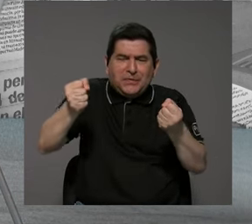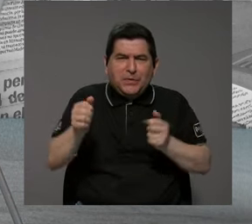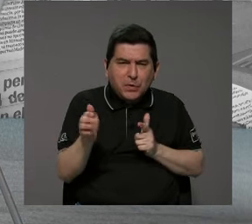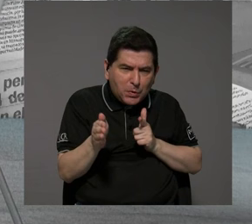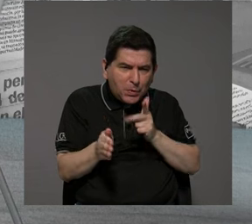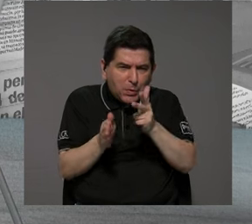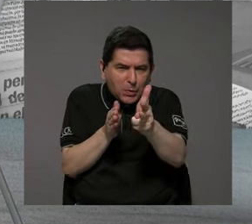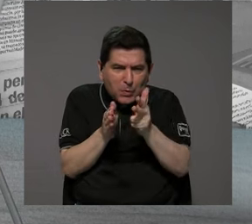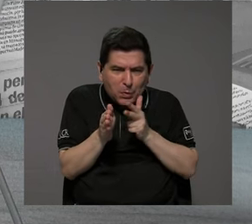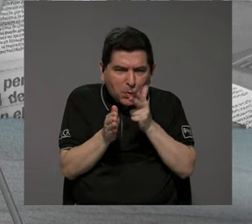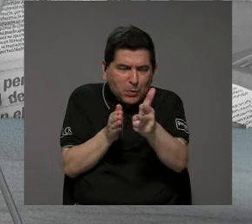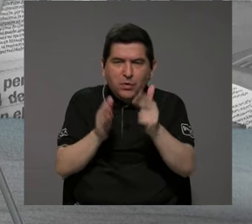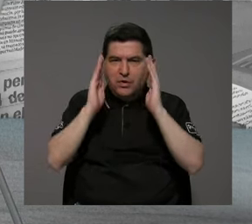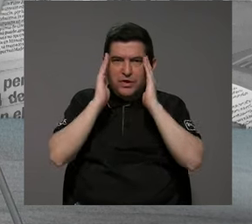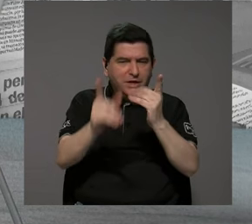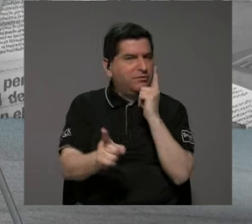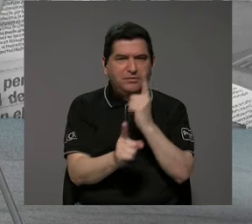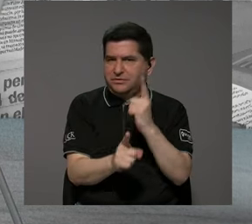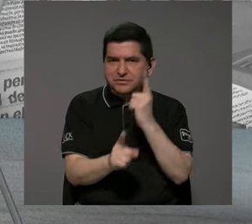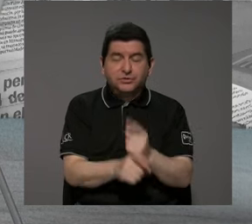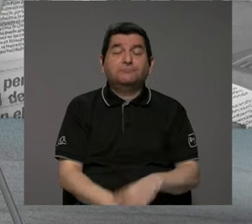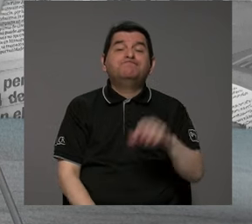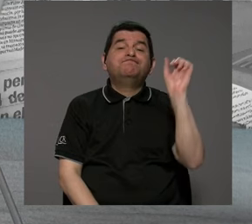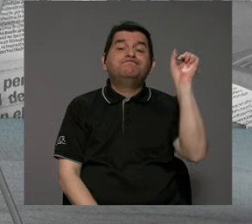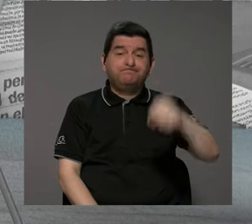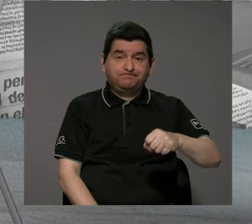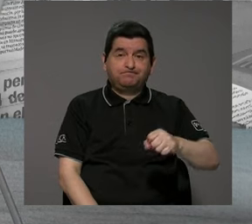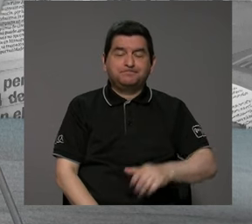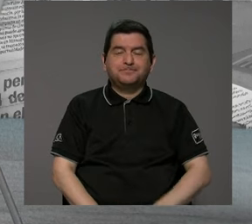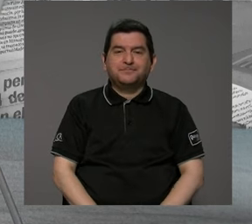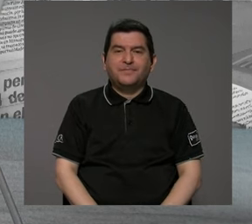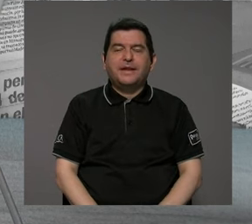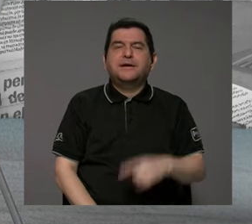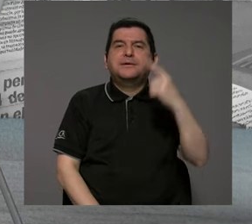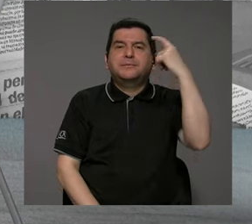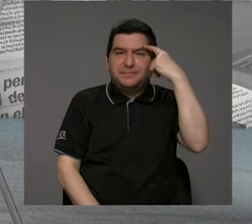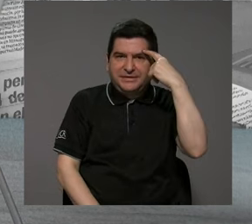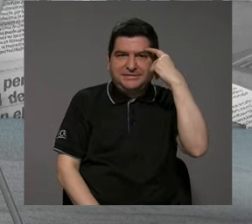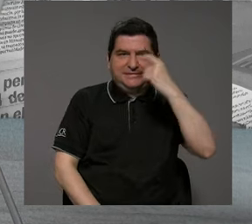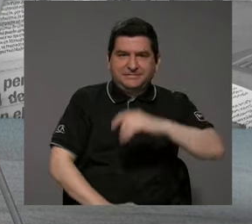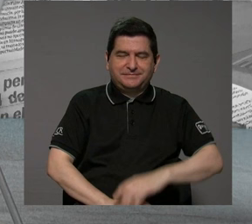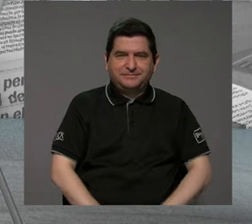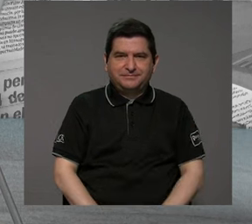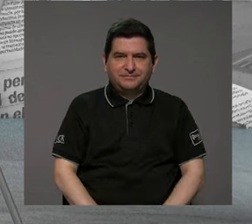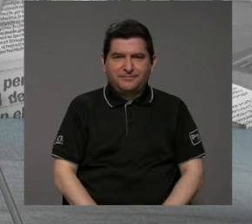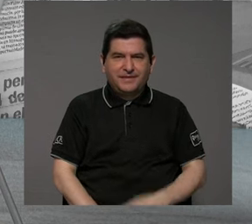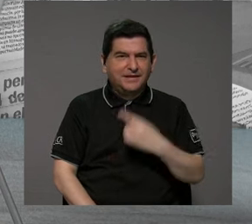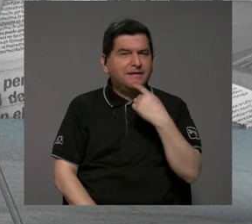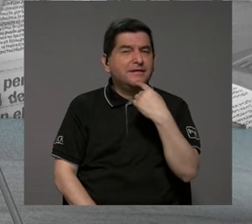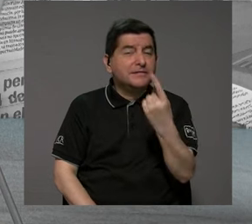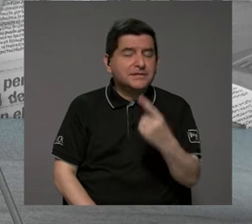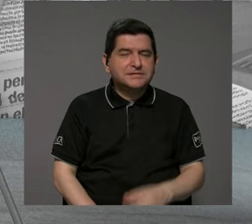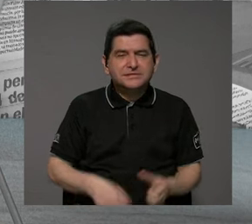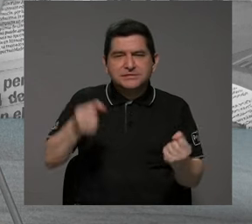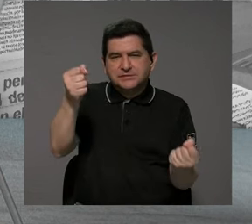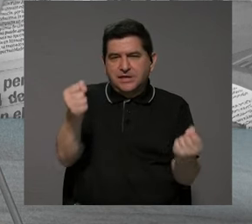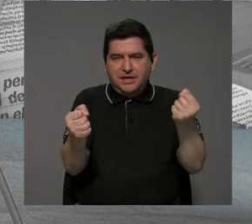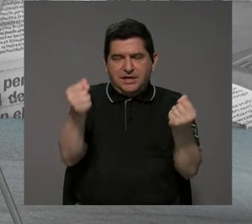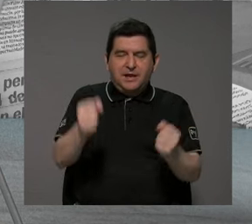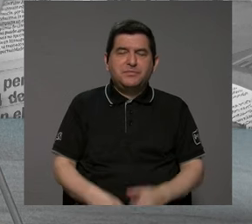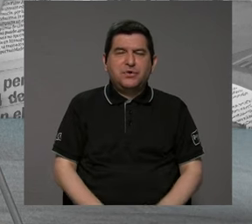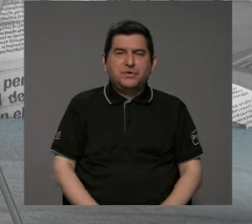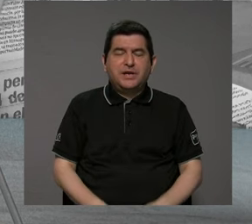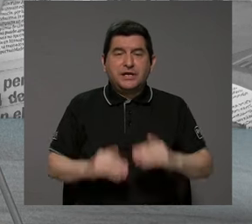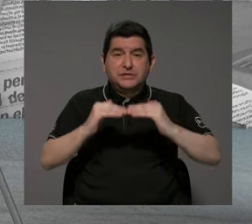no son atendidas como debe ser claro es que imagínense ustedes que estamos hablando de que algunos camiones van con